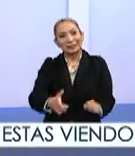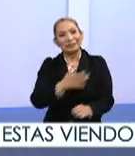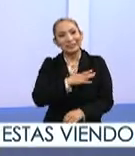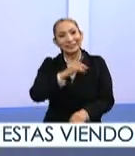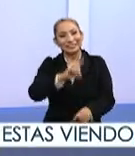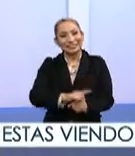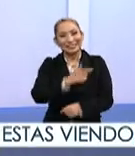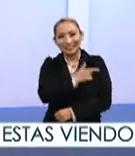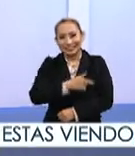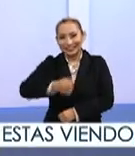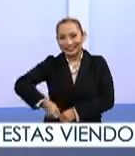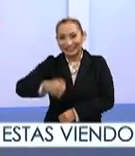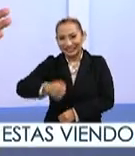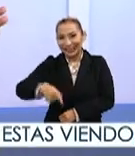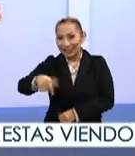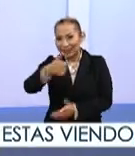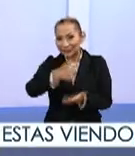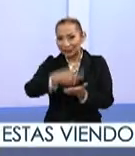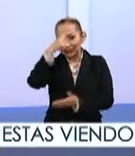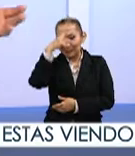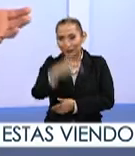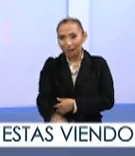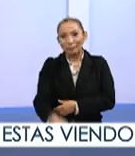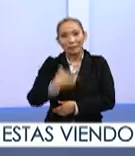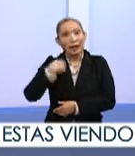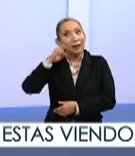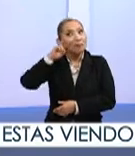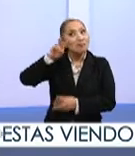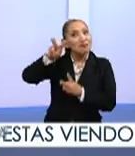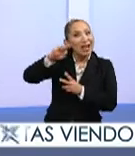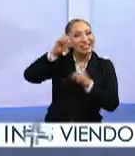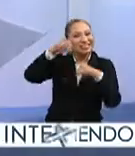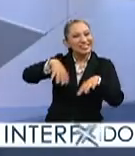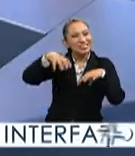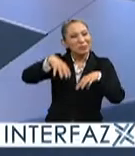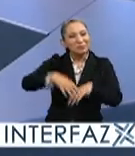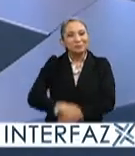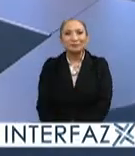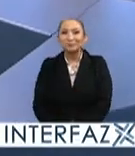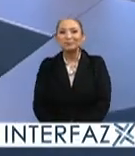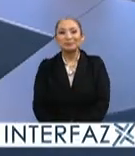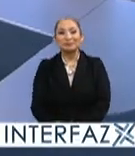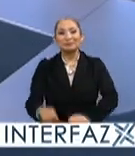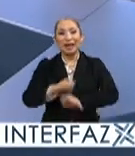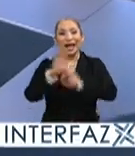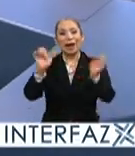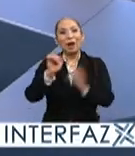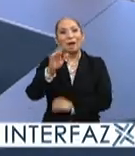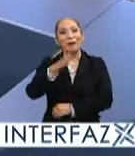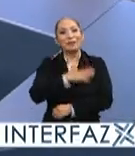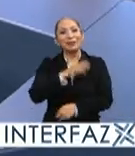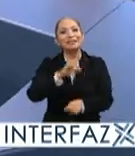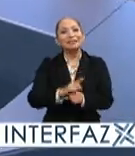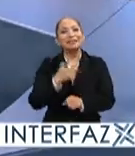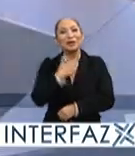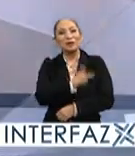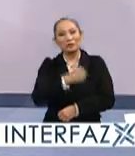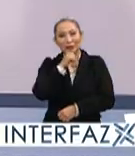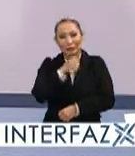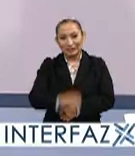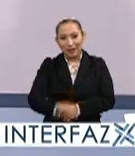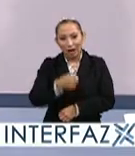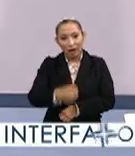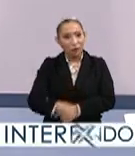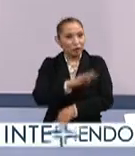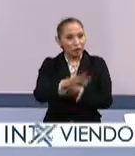Muy buenos días. Es un gusto saludarte en la Ciudad de México, que amaneció muy nublada. Así es, Omar, muy buenos días, qué gusto me da